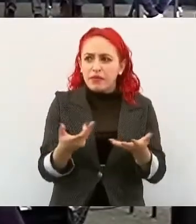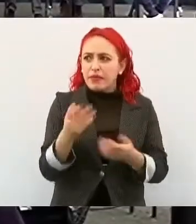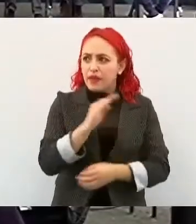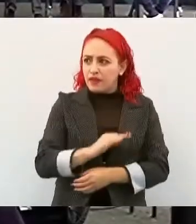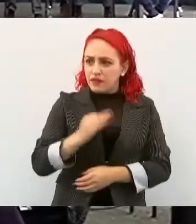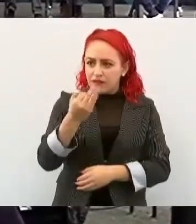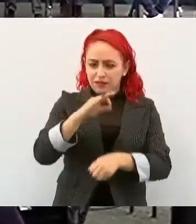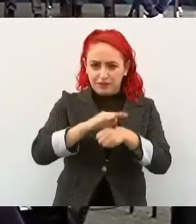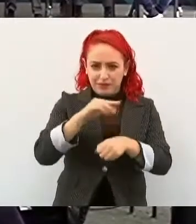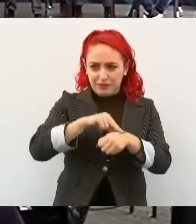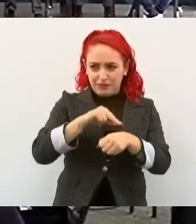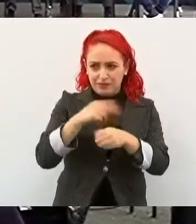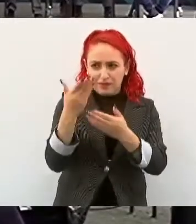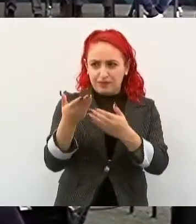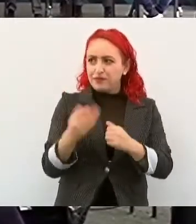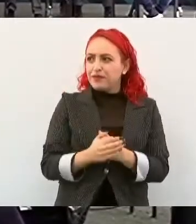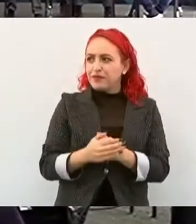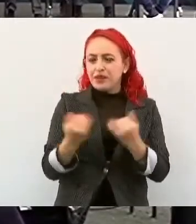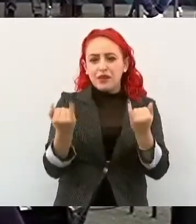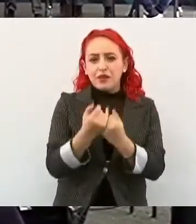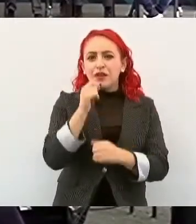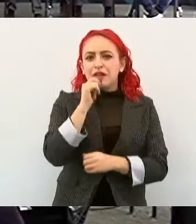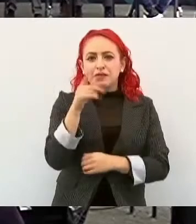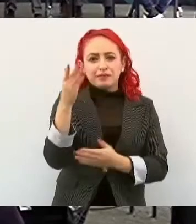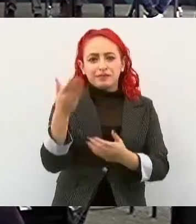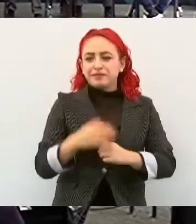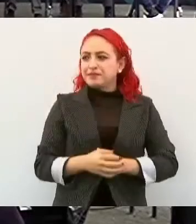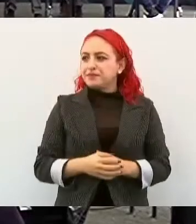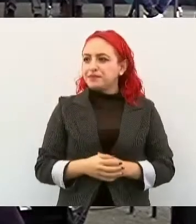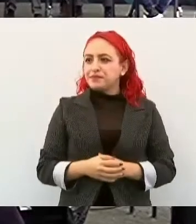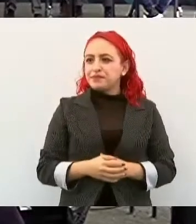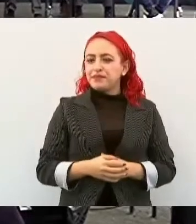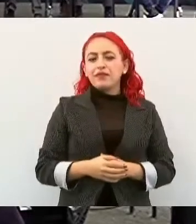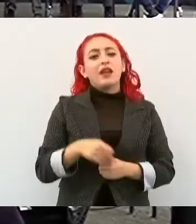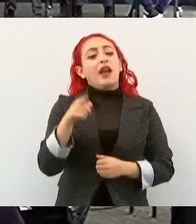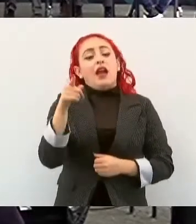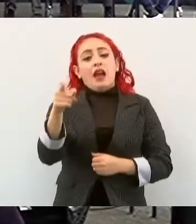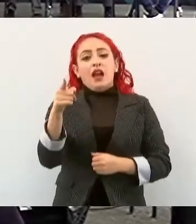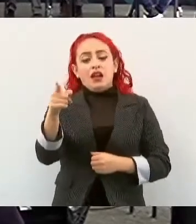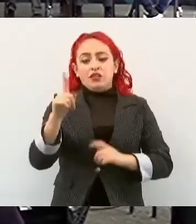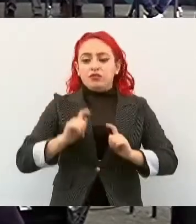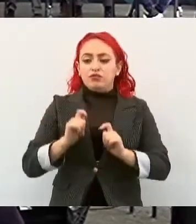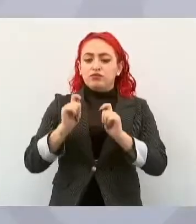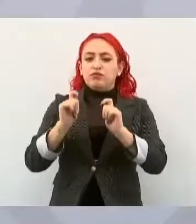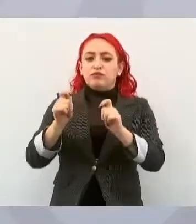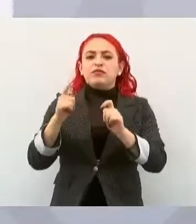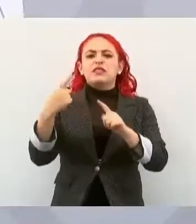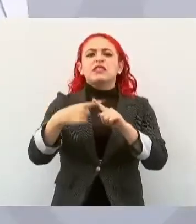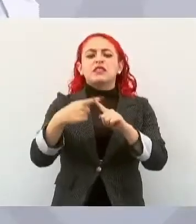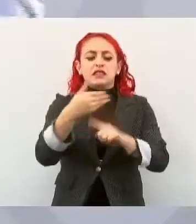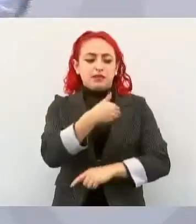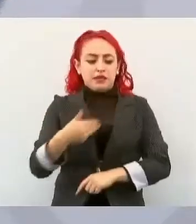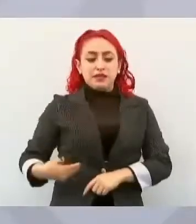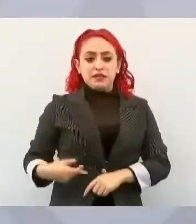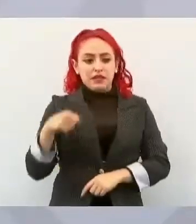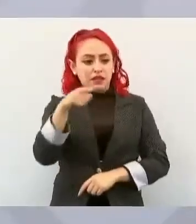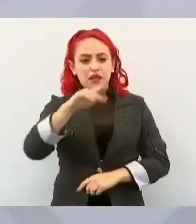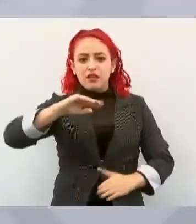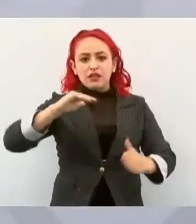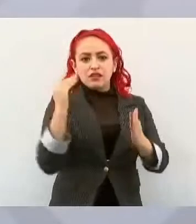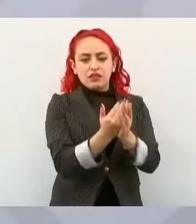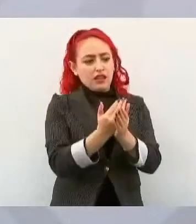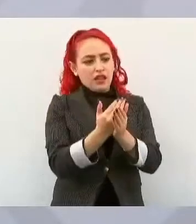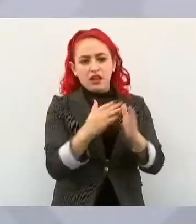Felicidades, doctor. Además, extraordinario pediatra. Desde entonces, el encargo del presidente era muy claro, detener ese